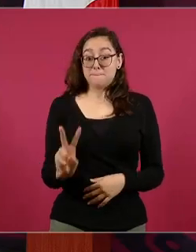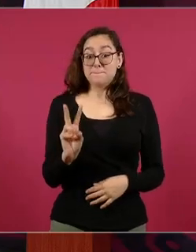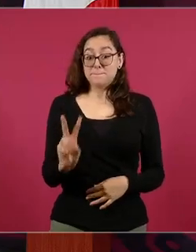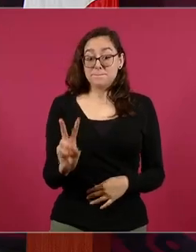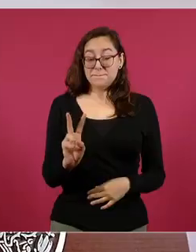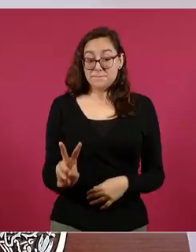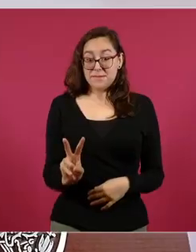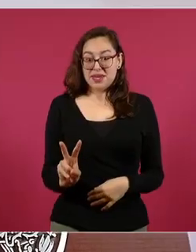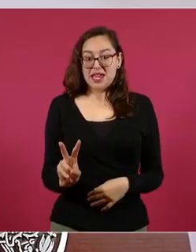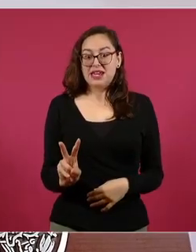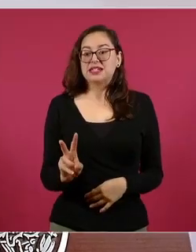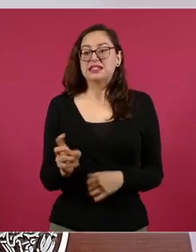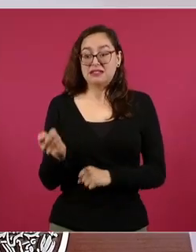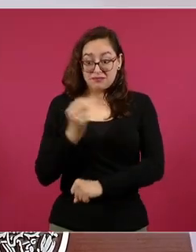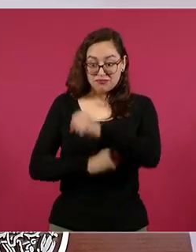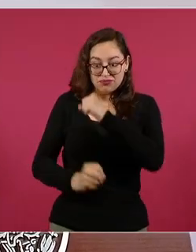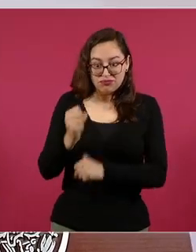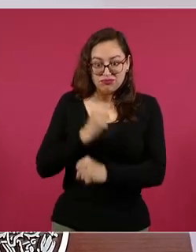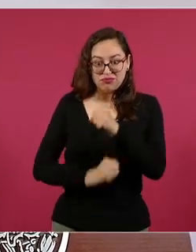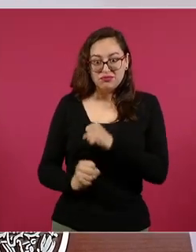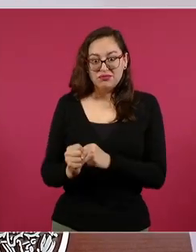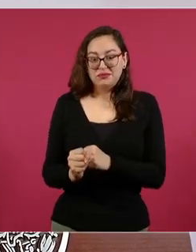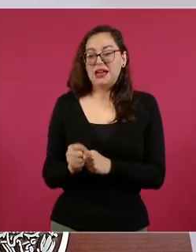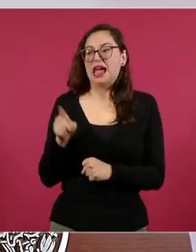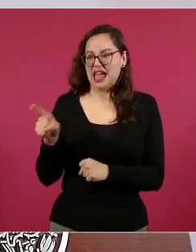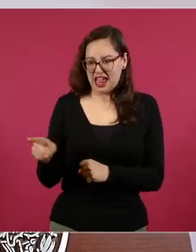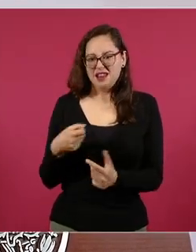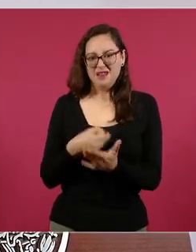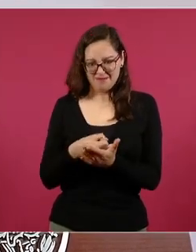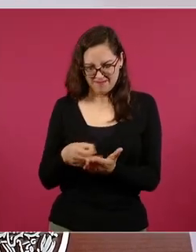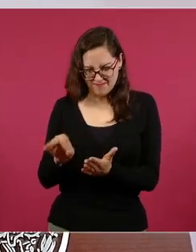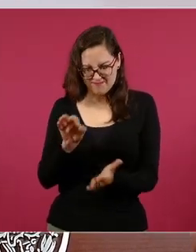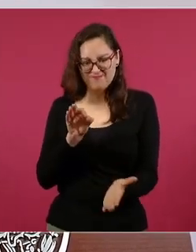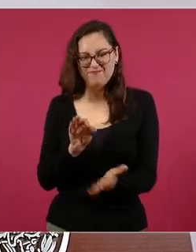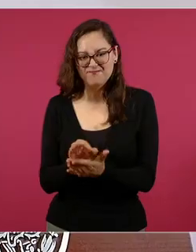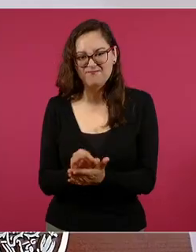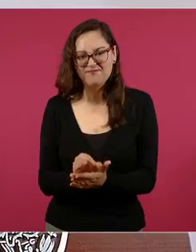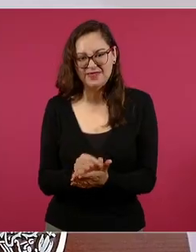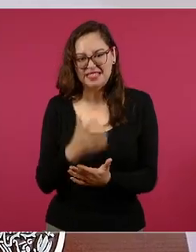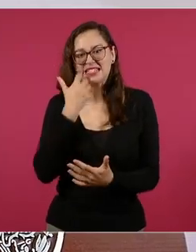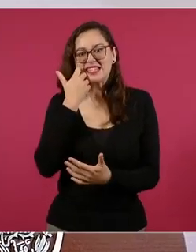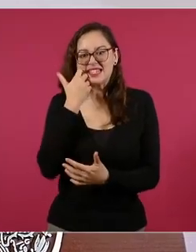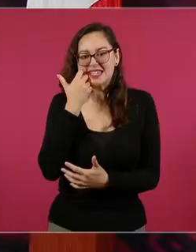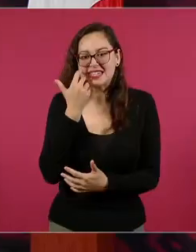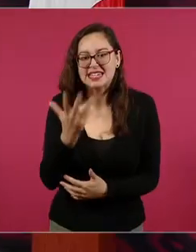echado para adelante, o sea, está encarnando